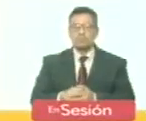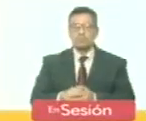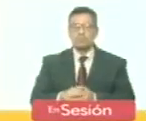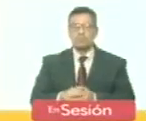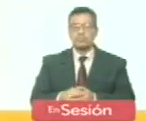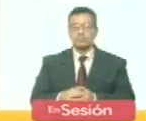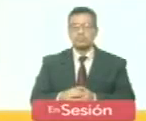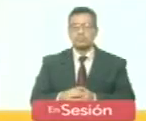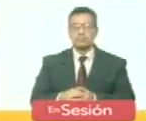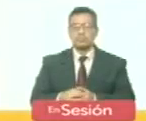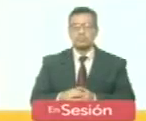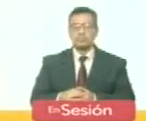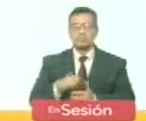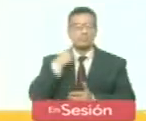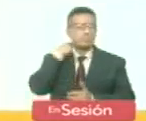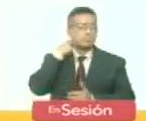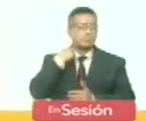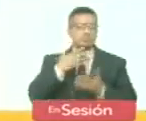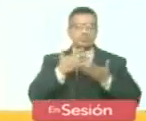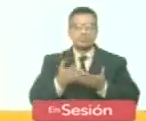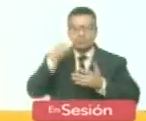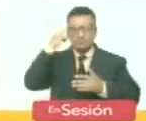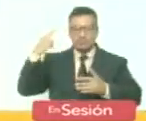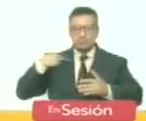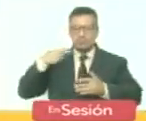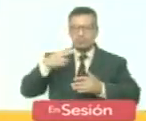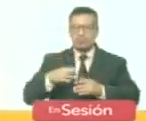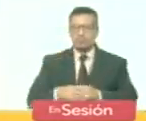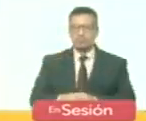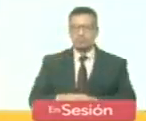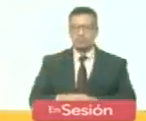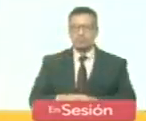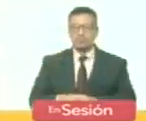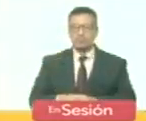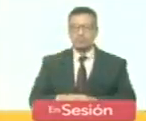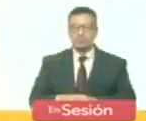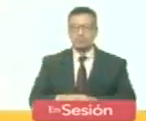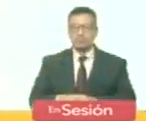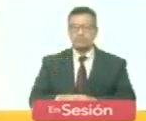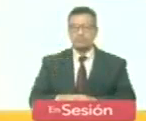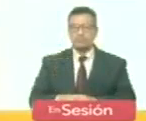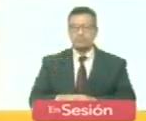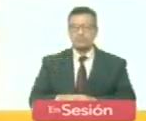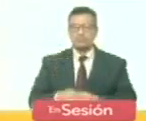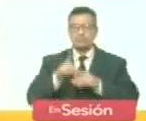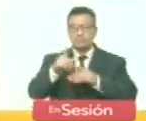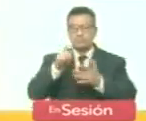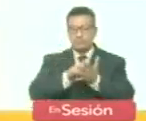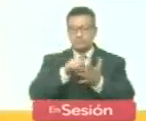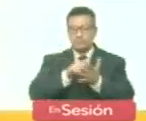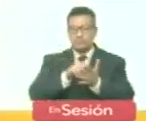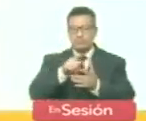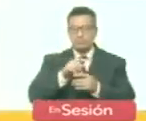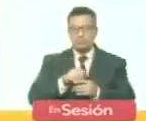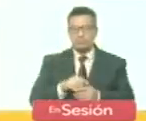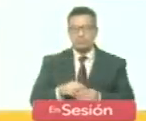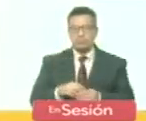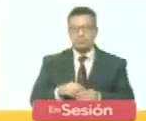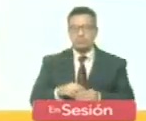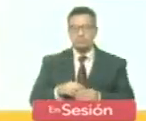para rendir un merecido homenaje y dar como punto